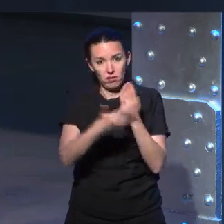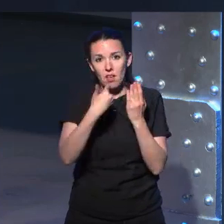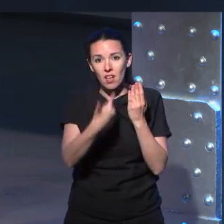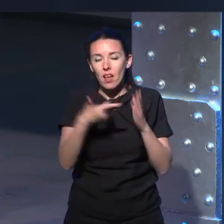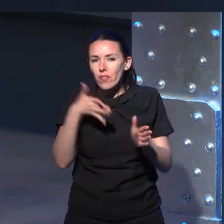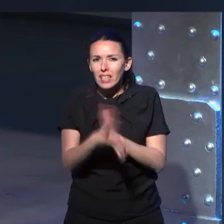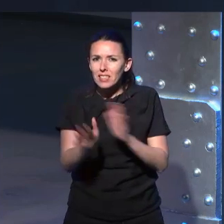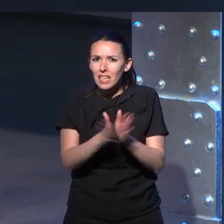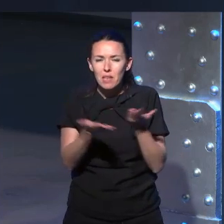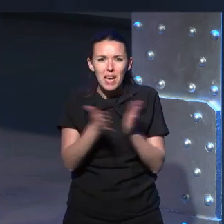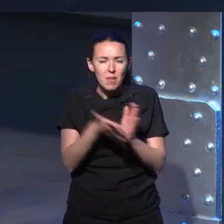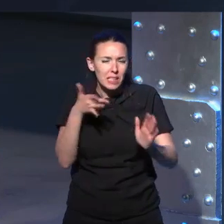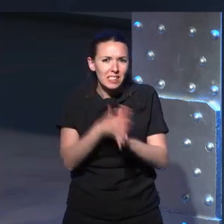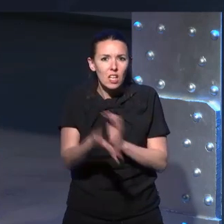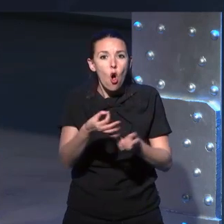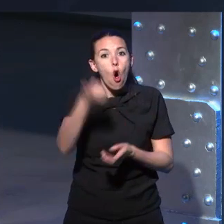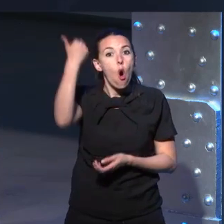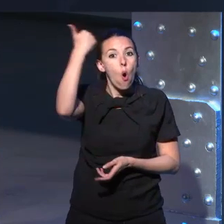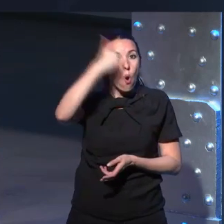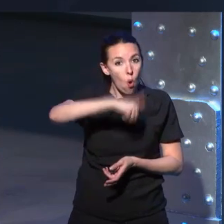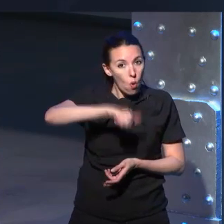describe el libro de forma descriptiva. El hombre,